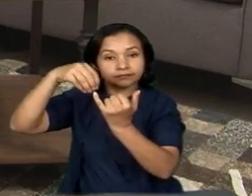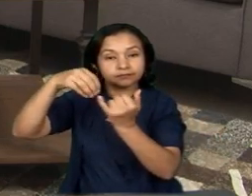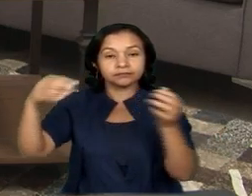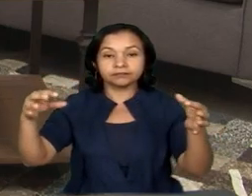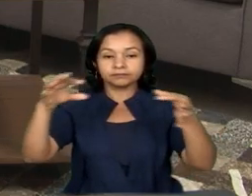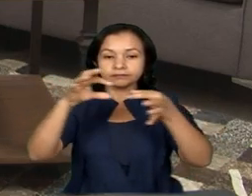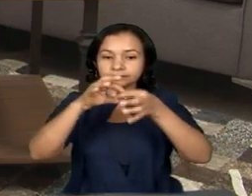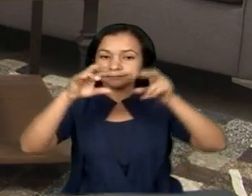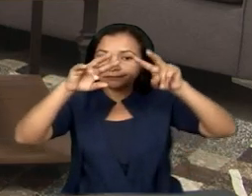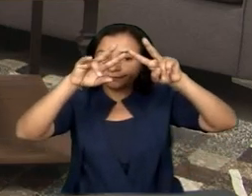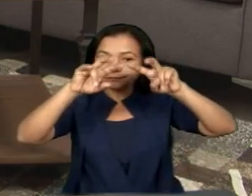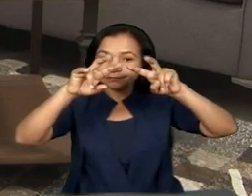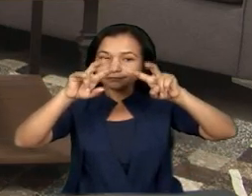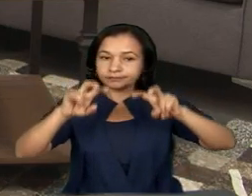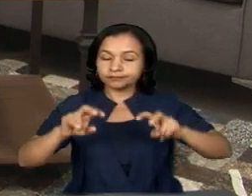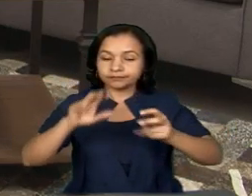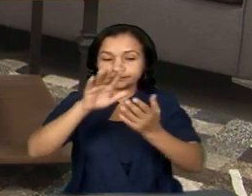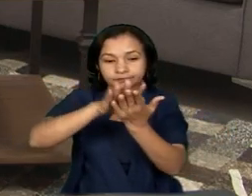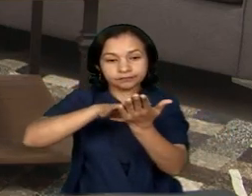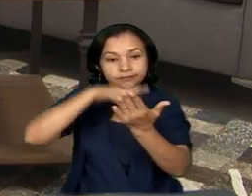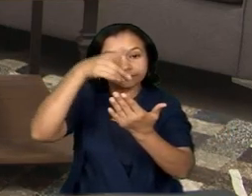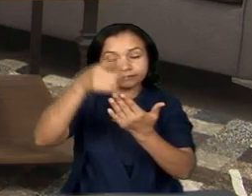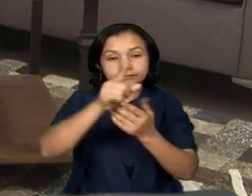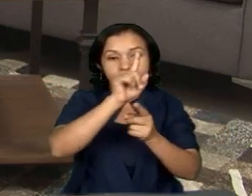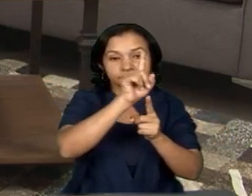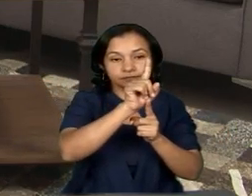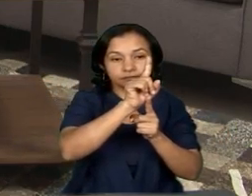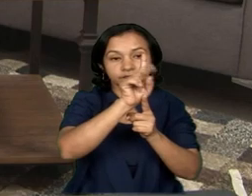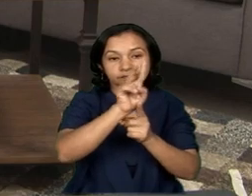revisó la currícula de secundaria y su